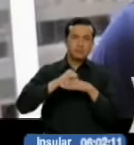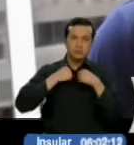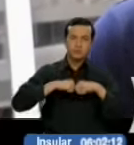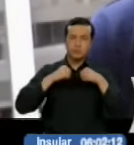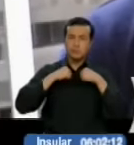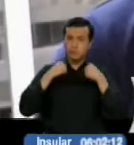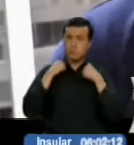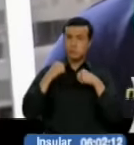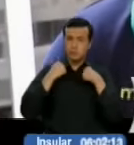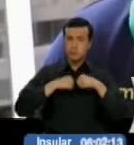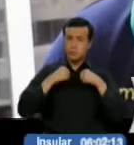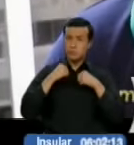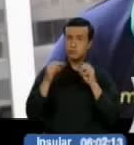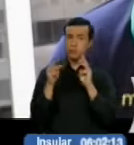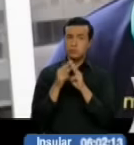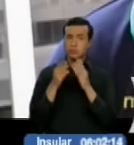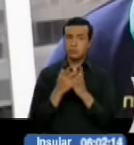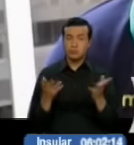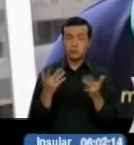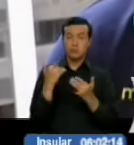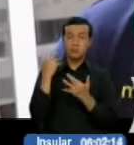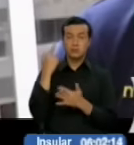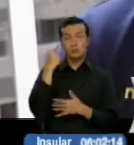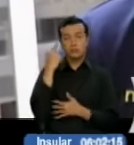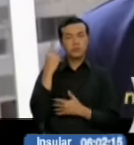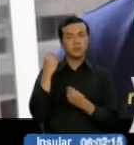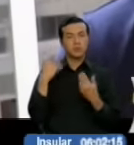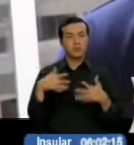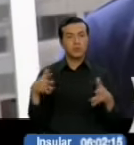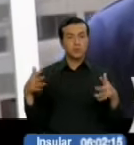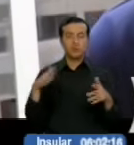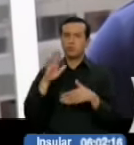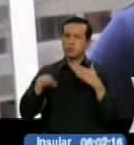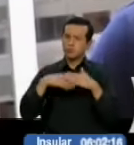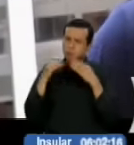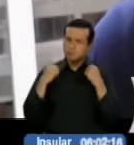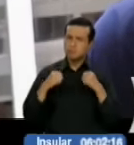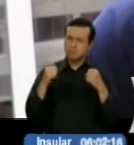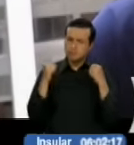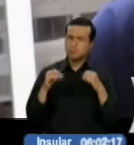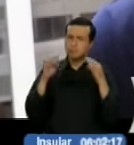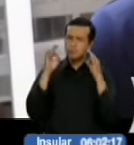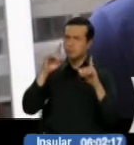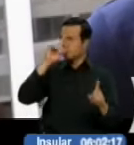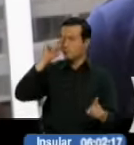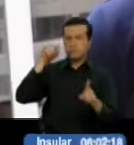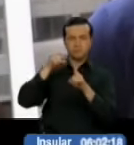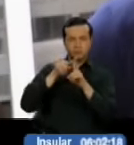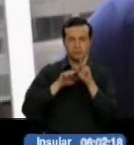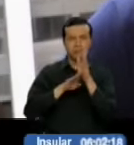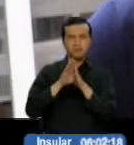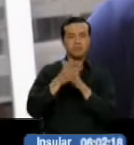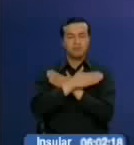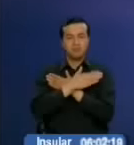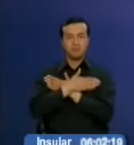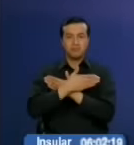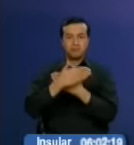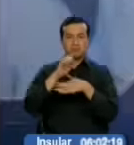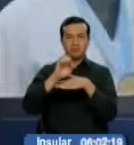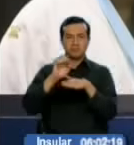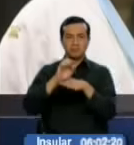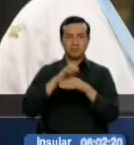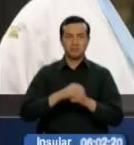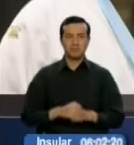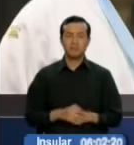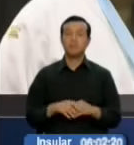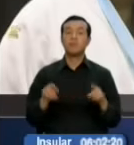para este evento y las expectativas son muy grandes, vamos a dar todo de nosotros para llegar lo más lejos que podamos. Un saludo por Ecuador.